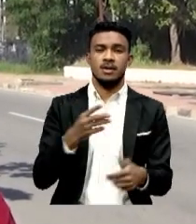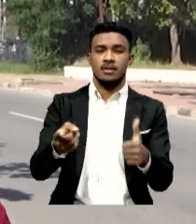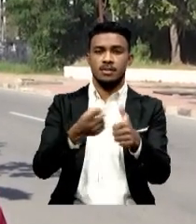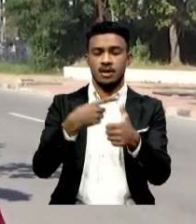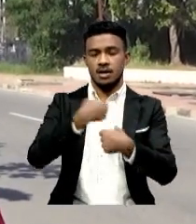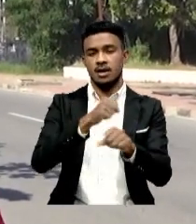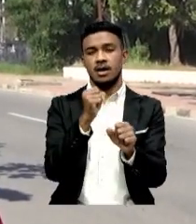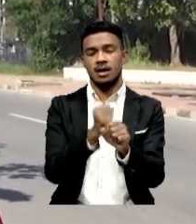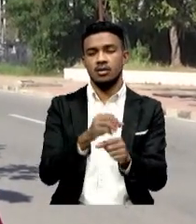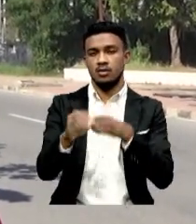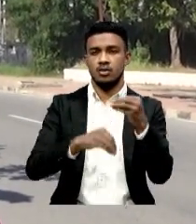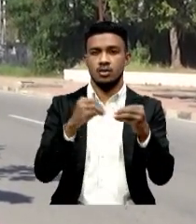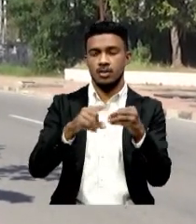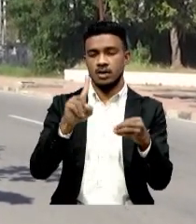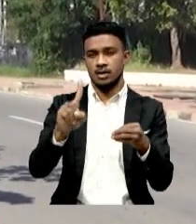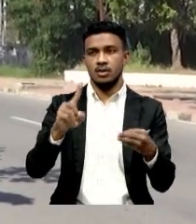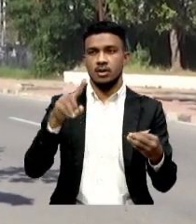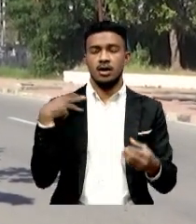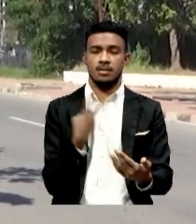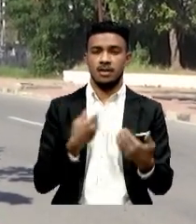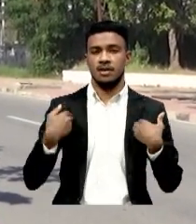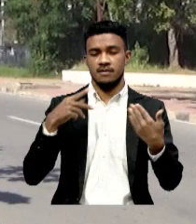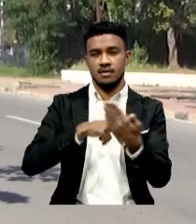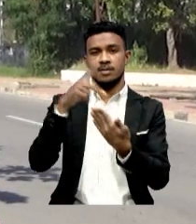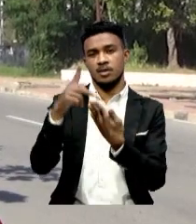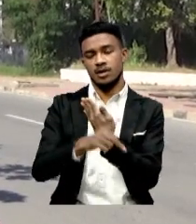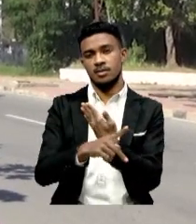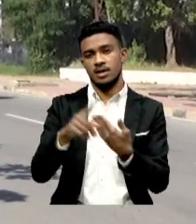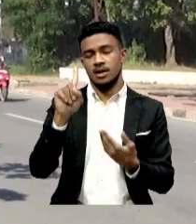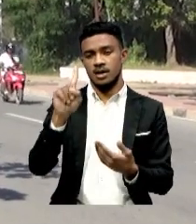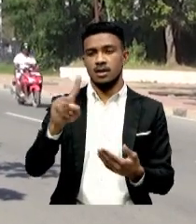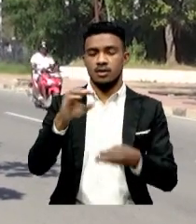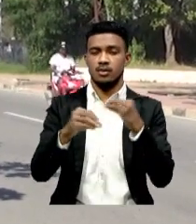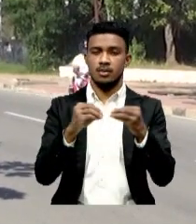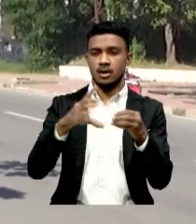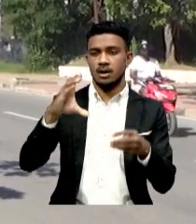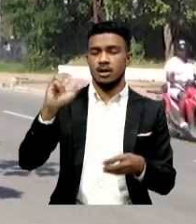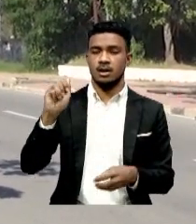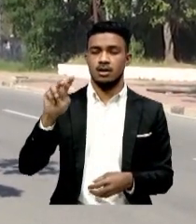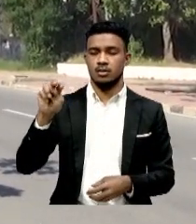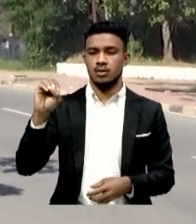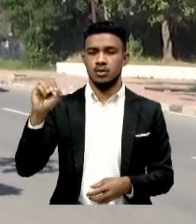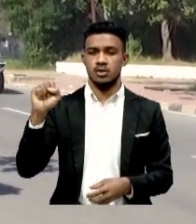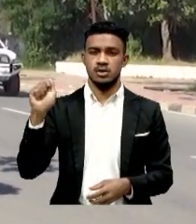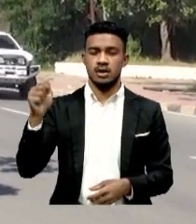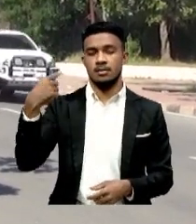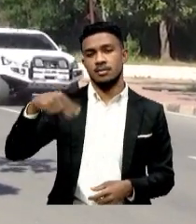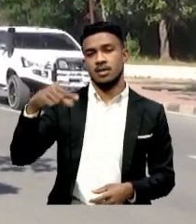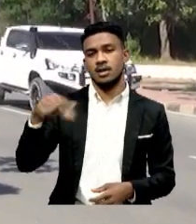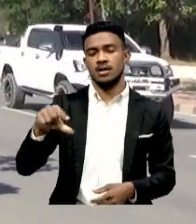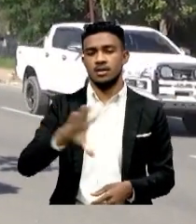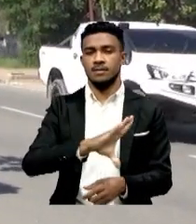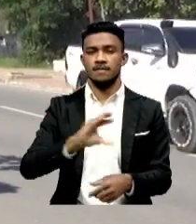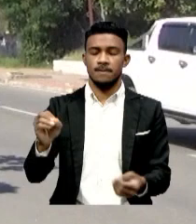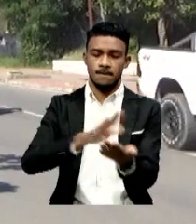ninian. Ya ami mo sia programa ida kono ba kano samatak. Kano samatak ne laos atu arede tambien te matak. Ma be atu akara kombate lisu plastik